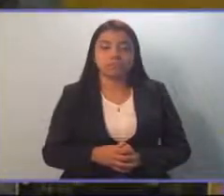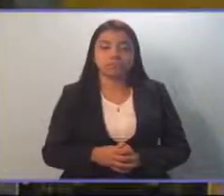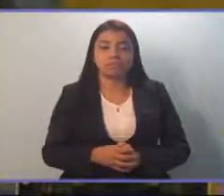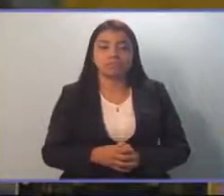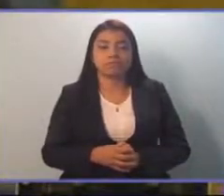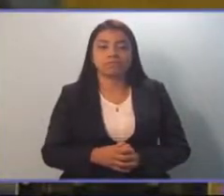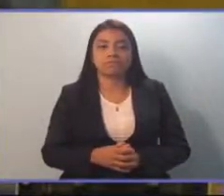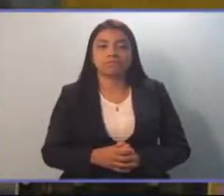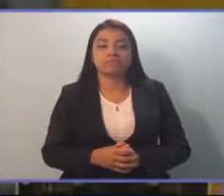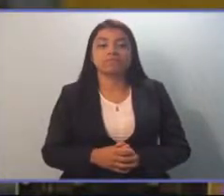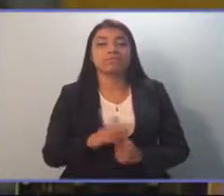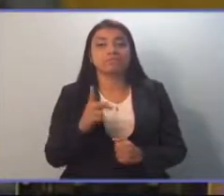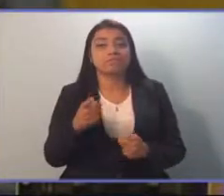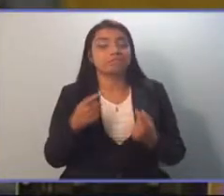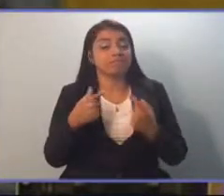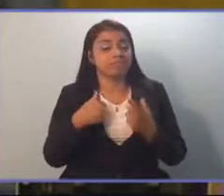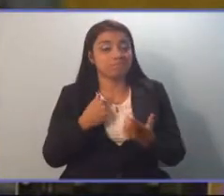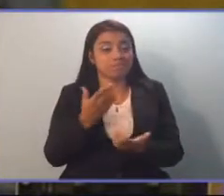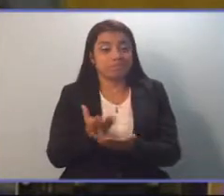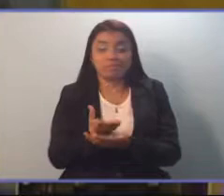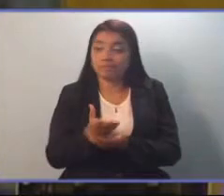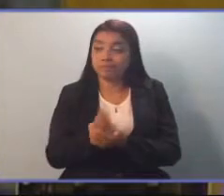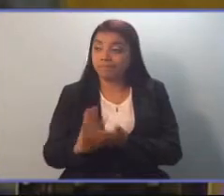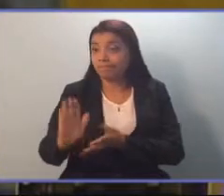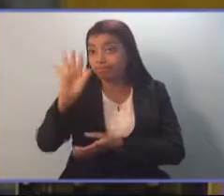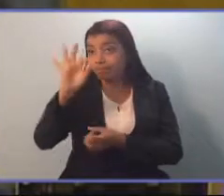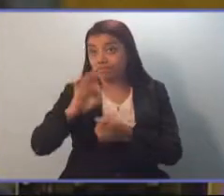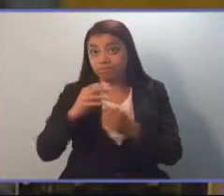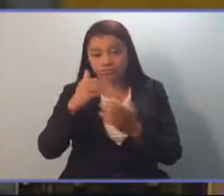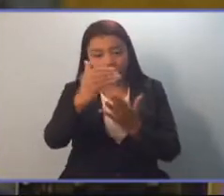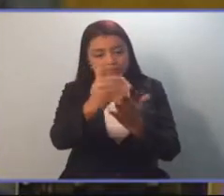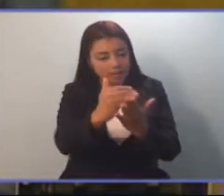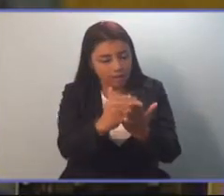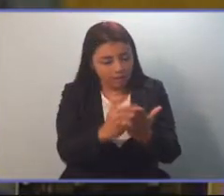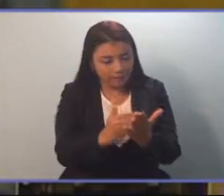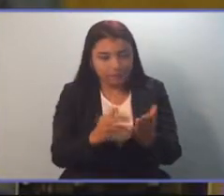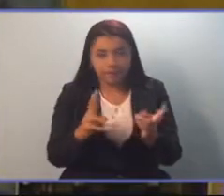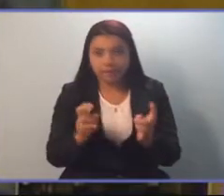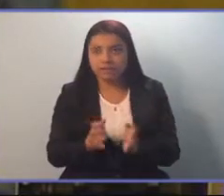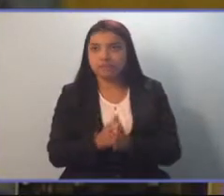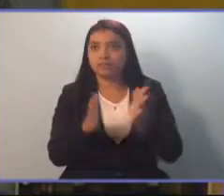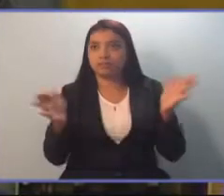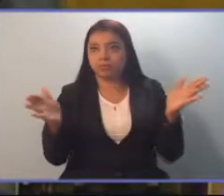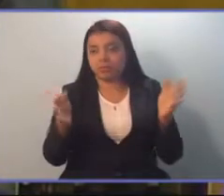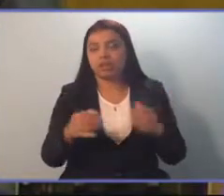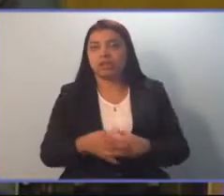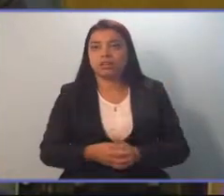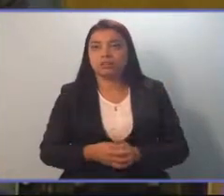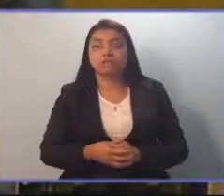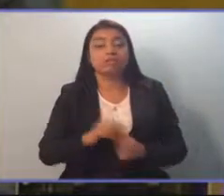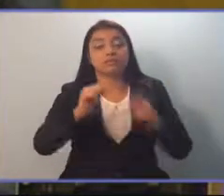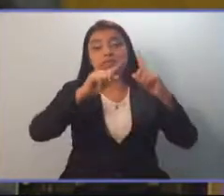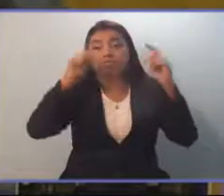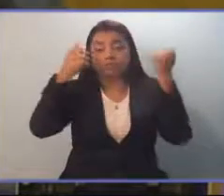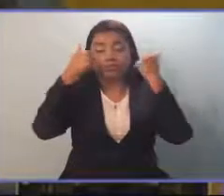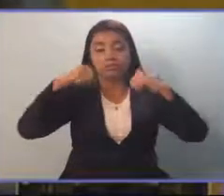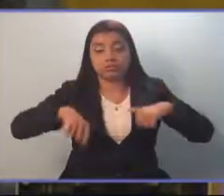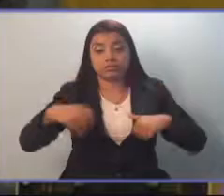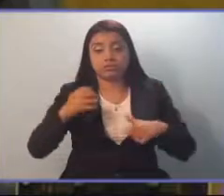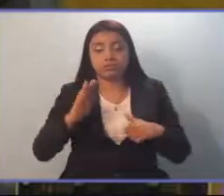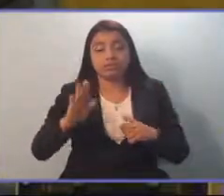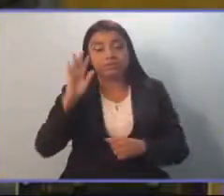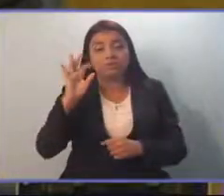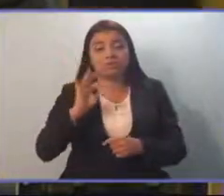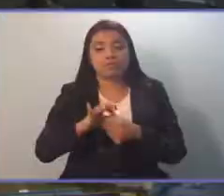A continuación, someto a consideración la agenda en términos generales. Los que estén de acuerdo, favor